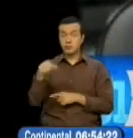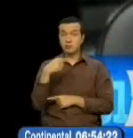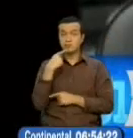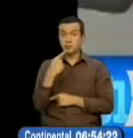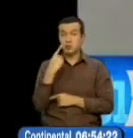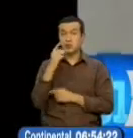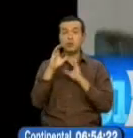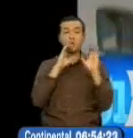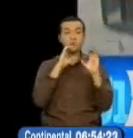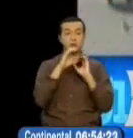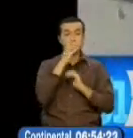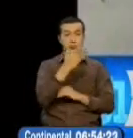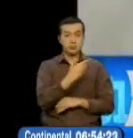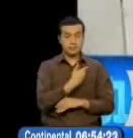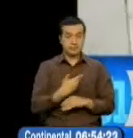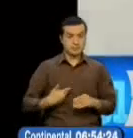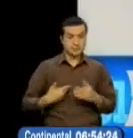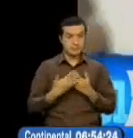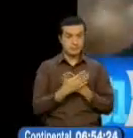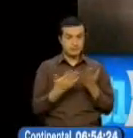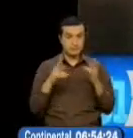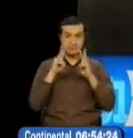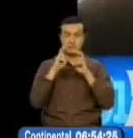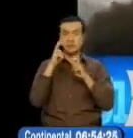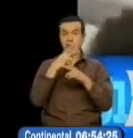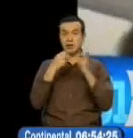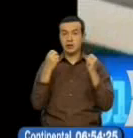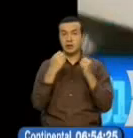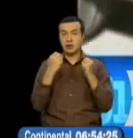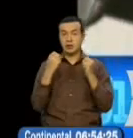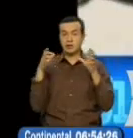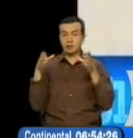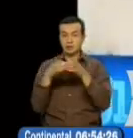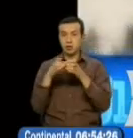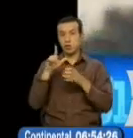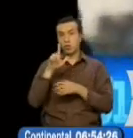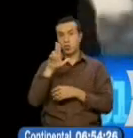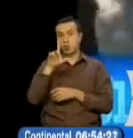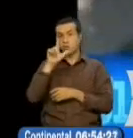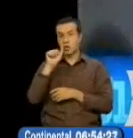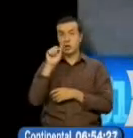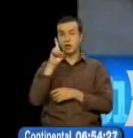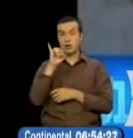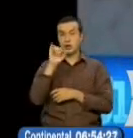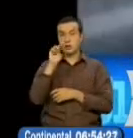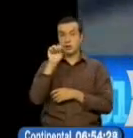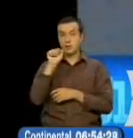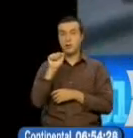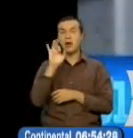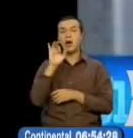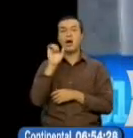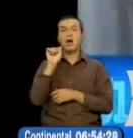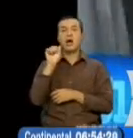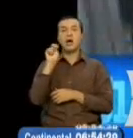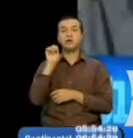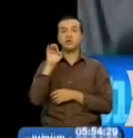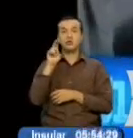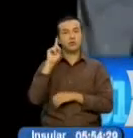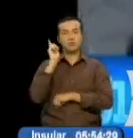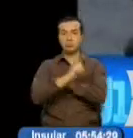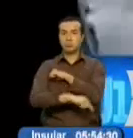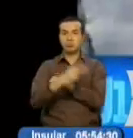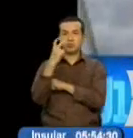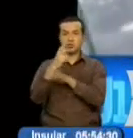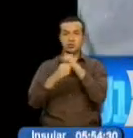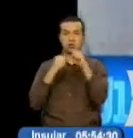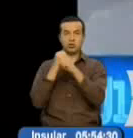su conversación con el mandatario. En otro tema, el ex jefe de gabinete del gobierno de Lula da Silva y Dilma Rousseff, Antonio Palocci, fue condenado a 12 años